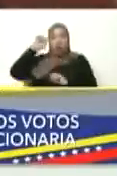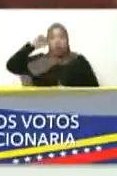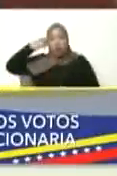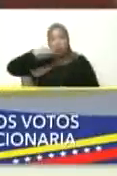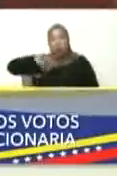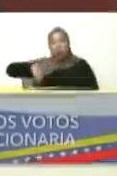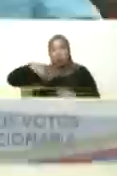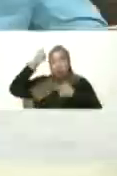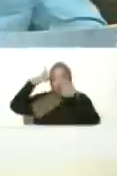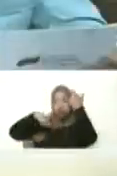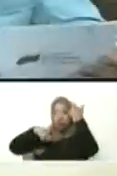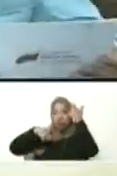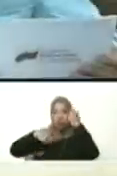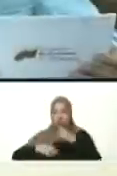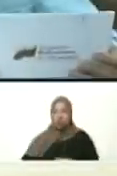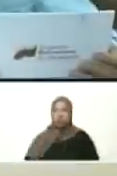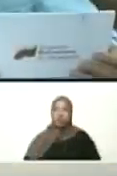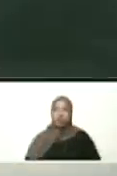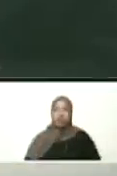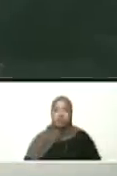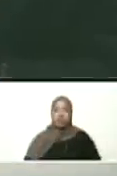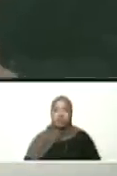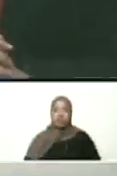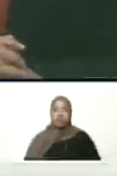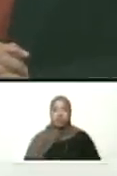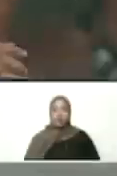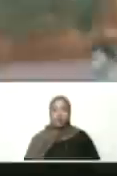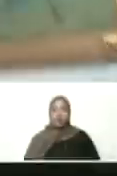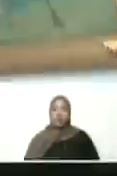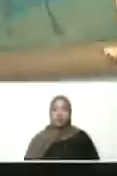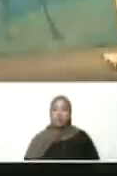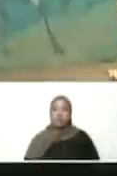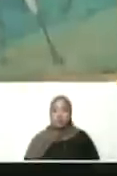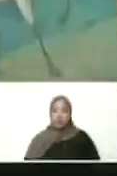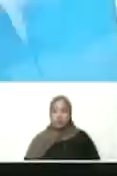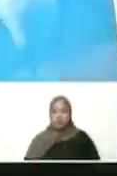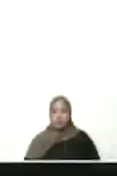nuestro comandante Chávez. Adelante, video.